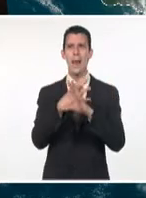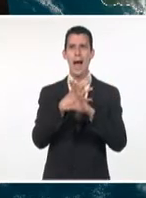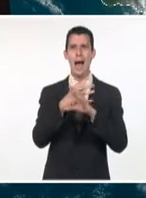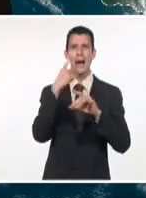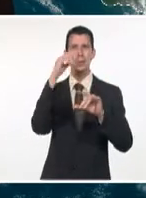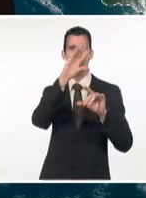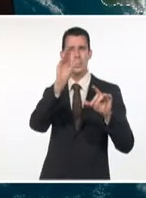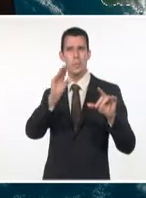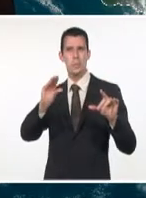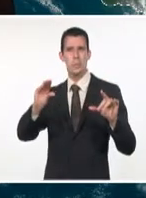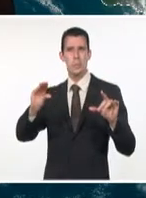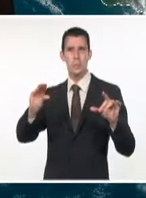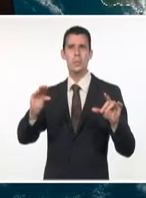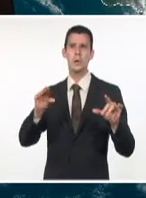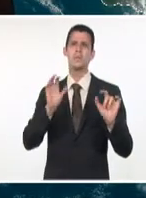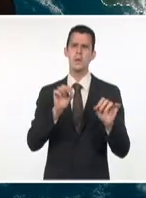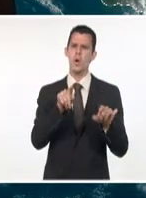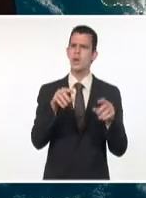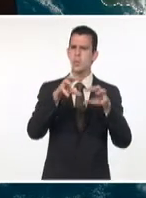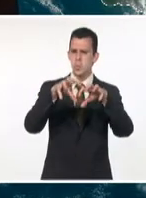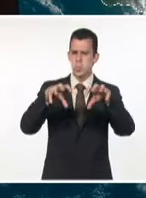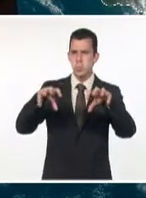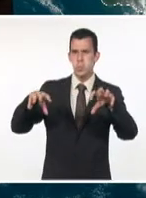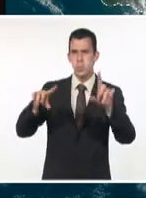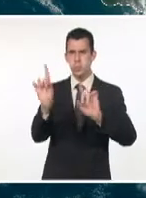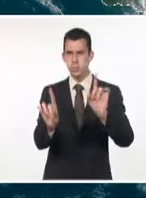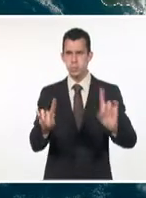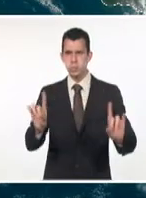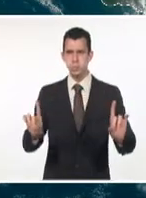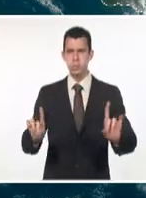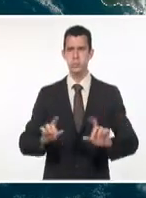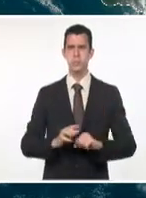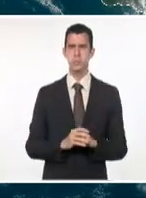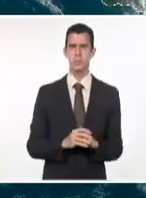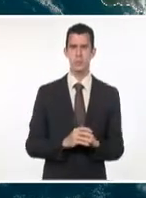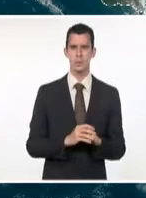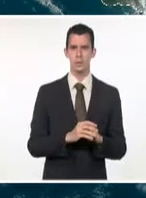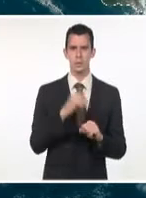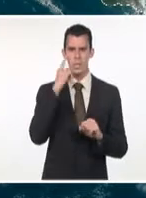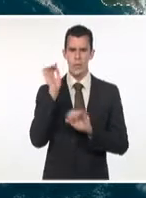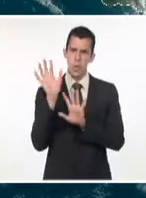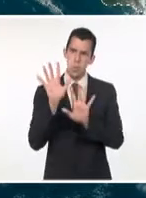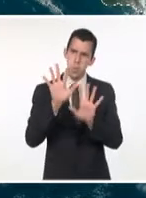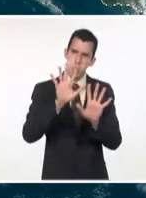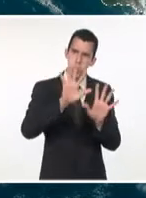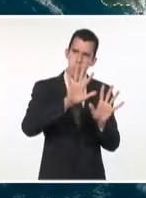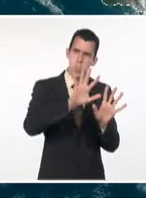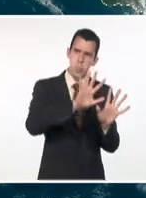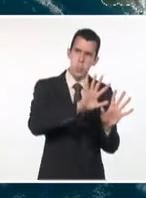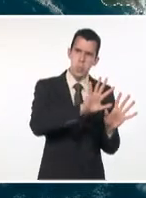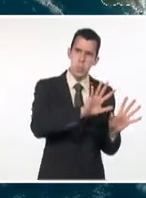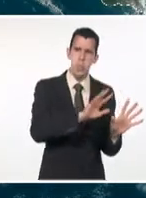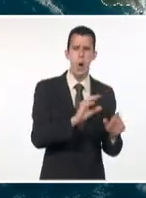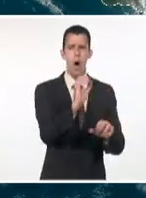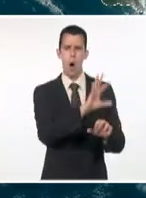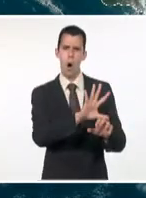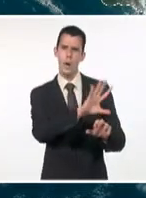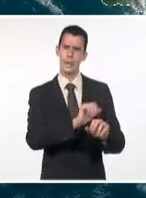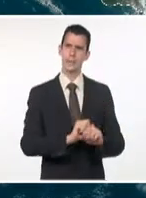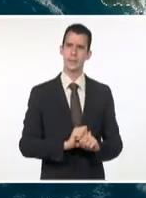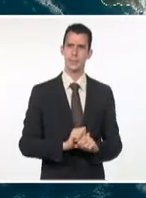eléctricas principalmente hacia zonas del interior de todo nuestro territorio debido a la marcada influencia de las altas presiones